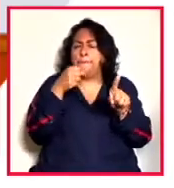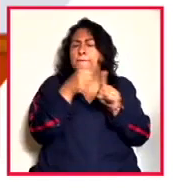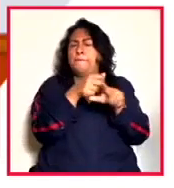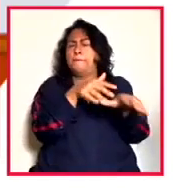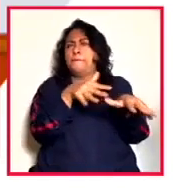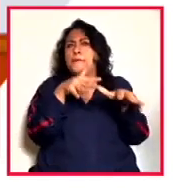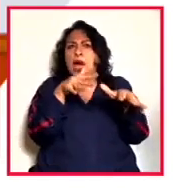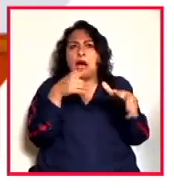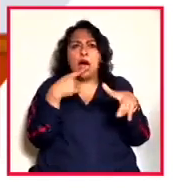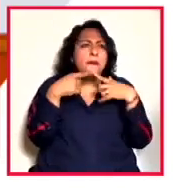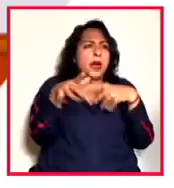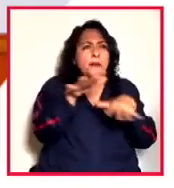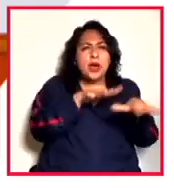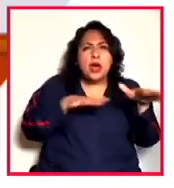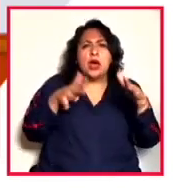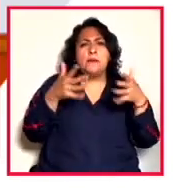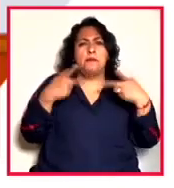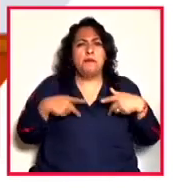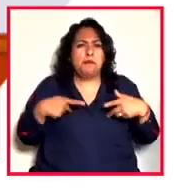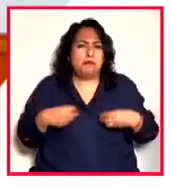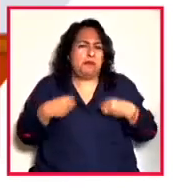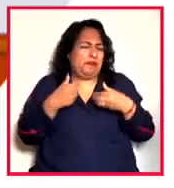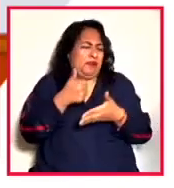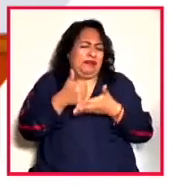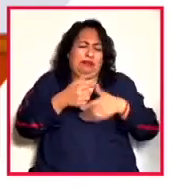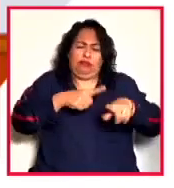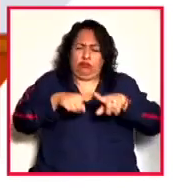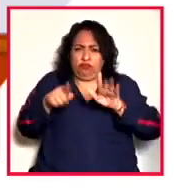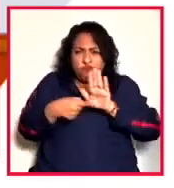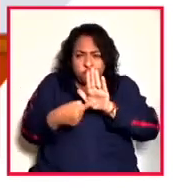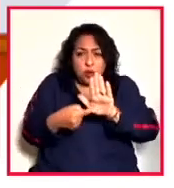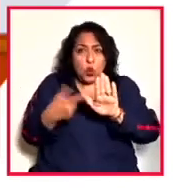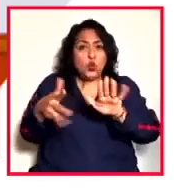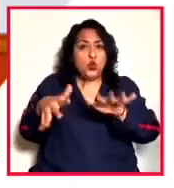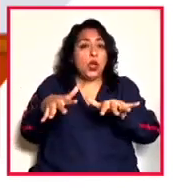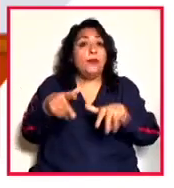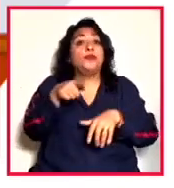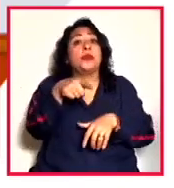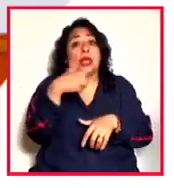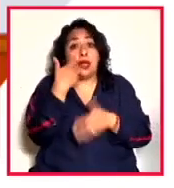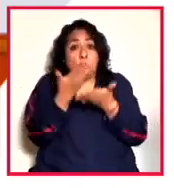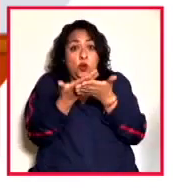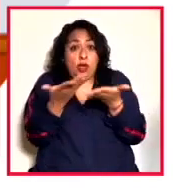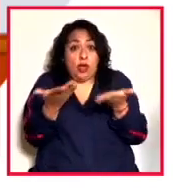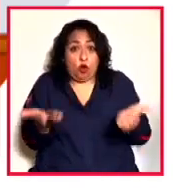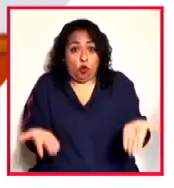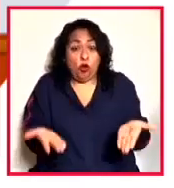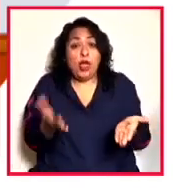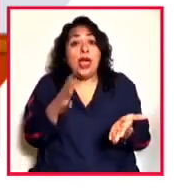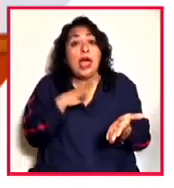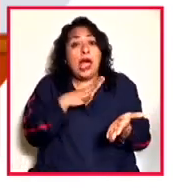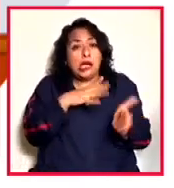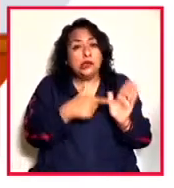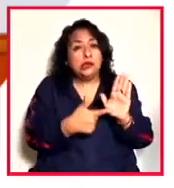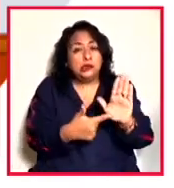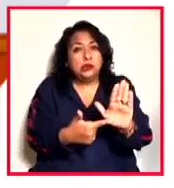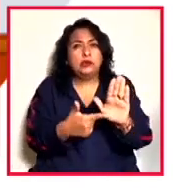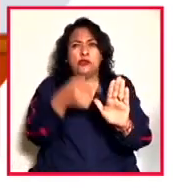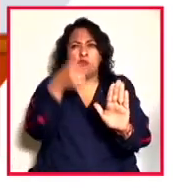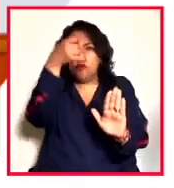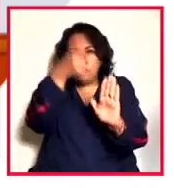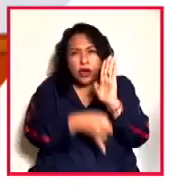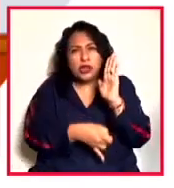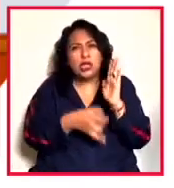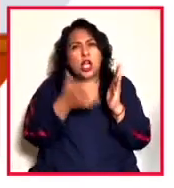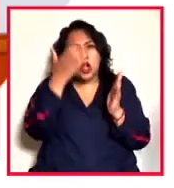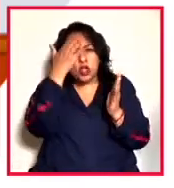habitantes de cualquier ciudad en donde se presenten. Y quisimos en esta ocasión tener una cercanía profunda con